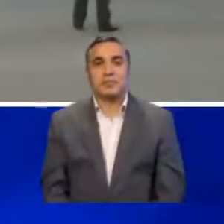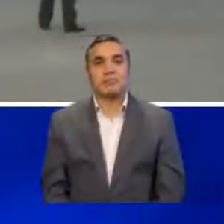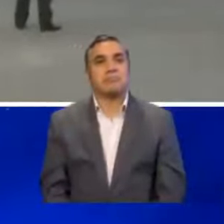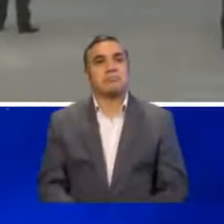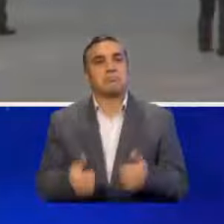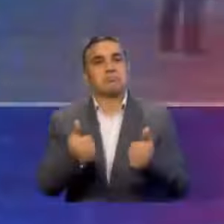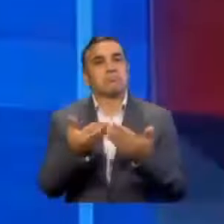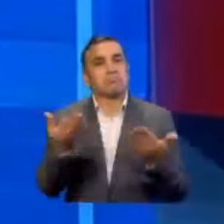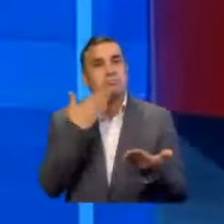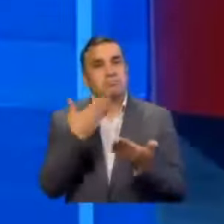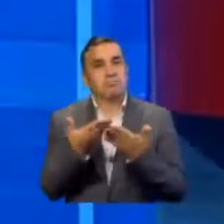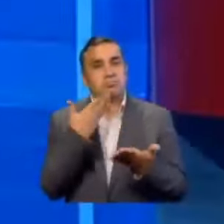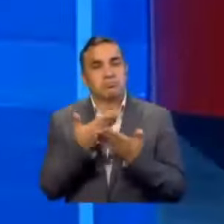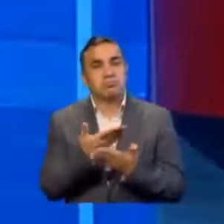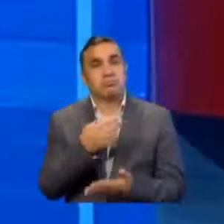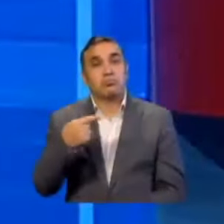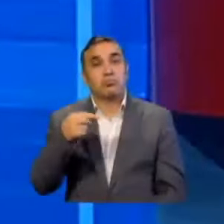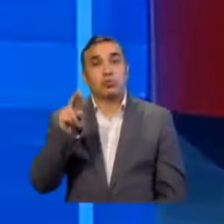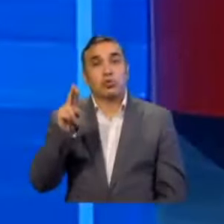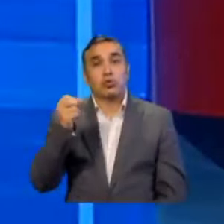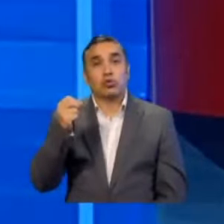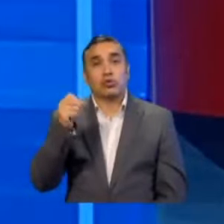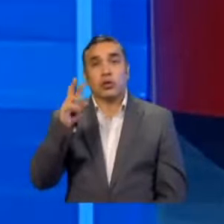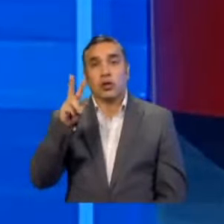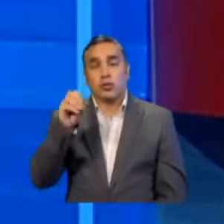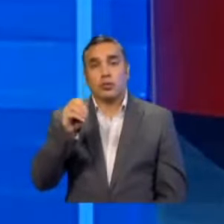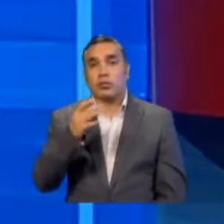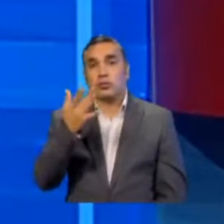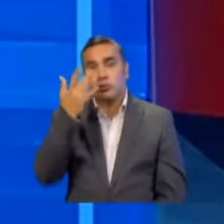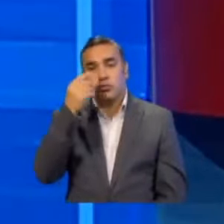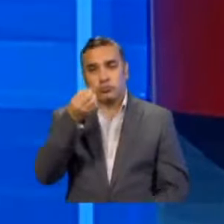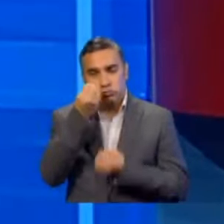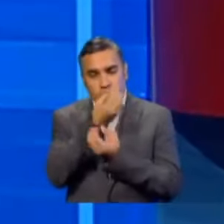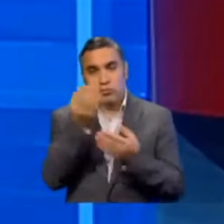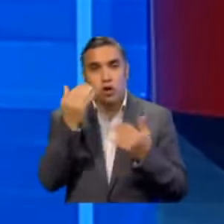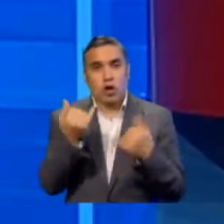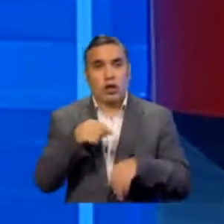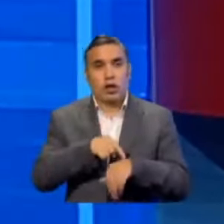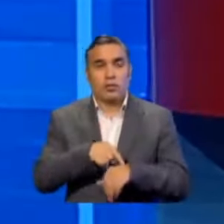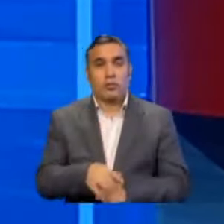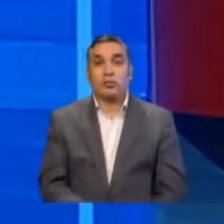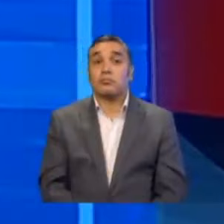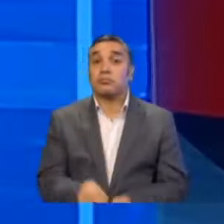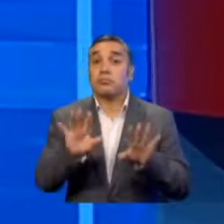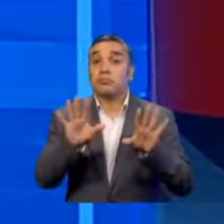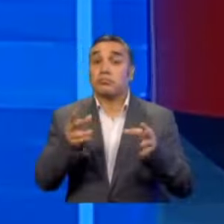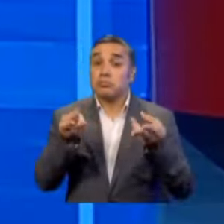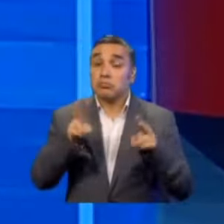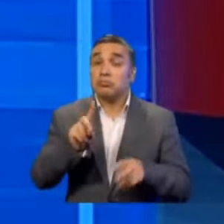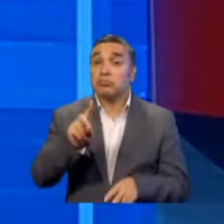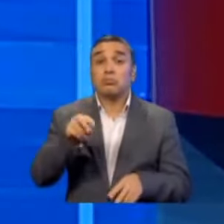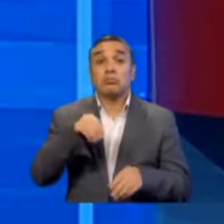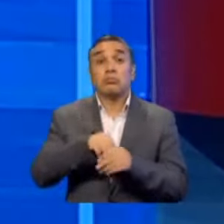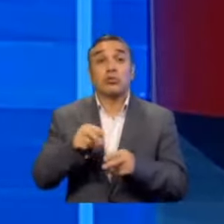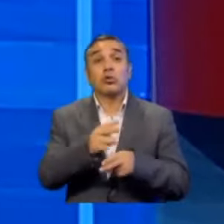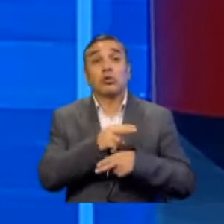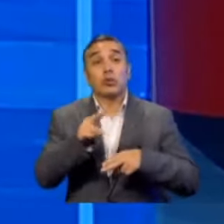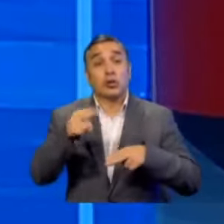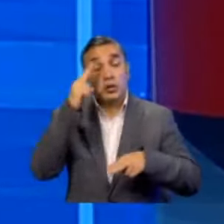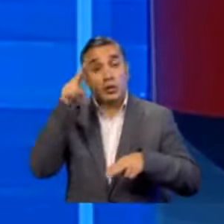Muy bien, muchísimas gracias a Gustavo Merino y a Santiago Naranjo por sus reportes a esta hora. Mientras tanto, amigos, el Pleno del